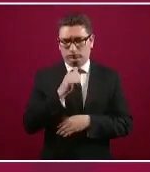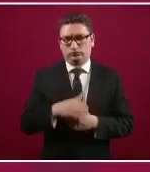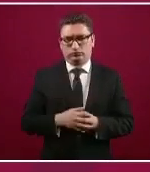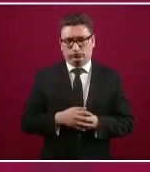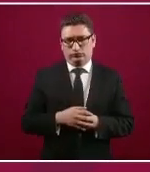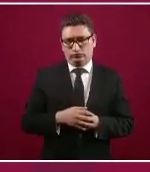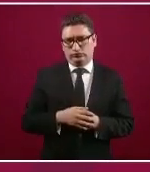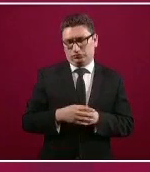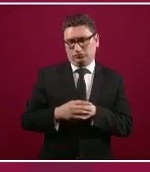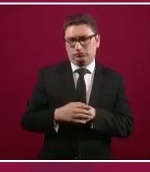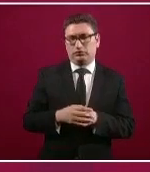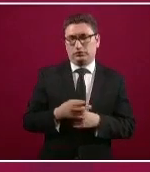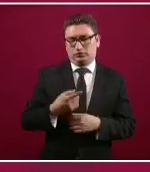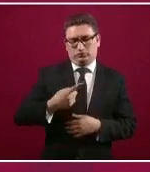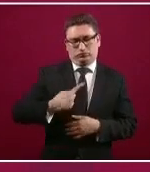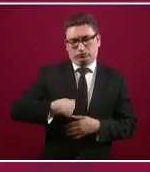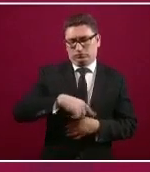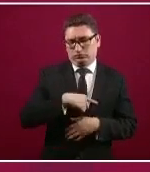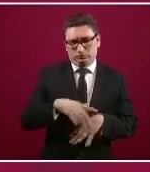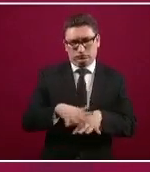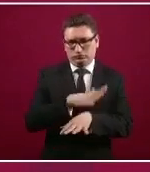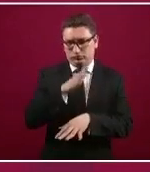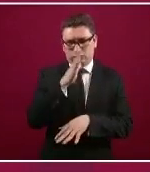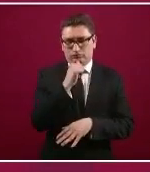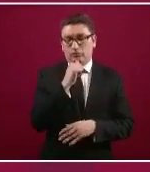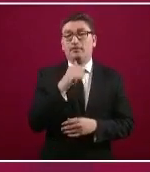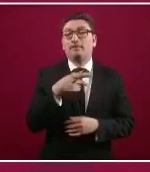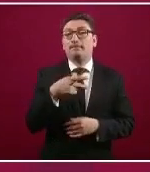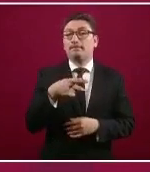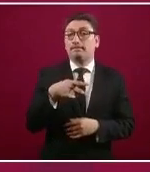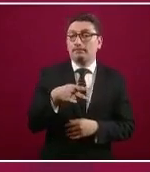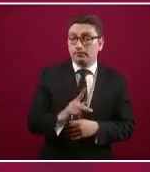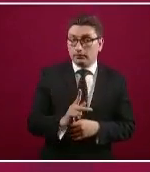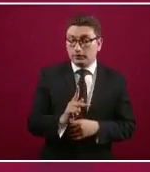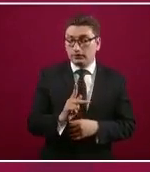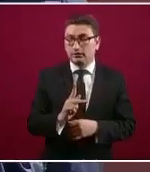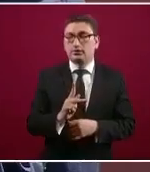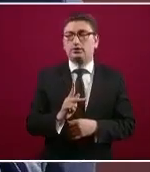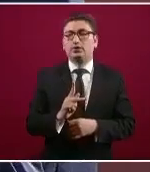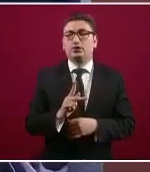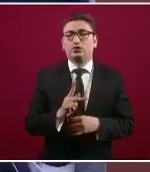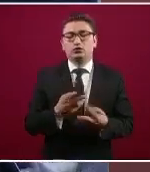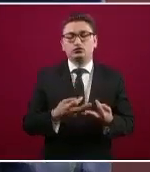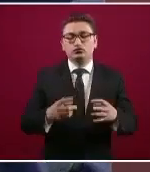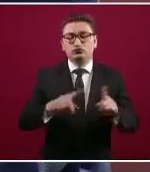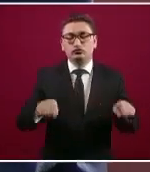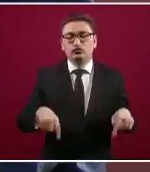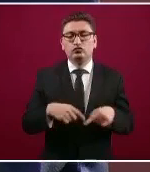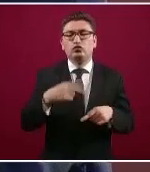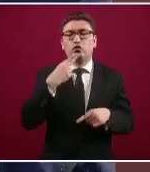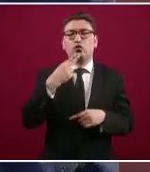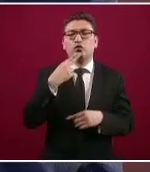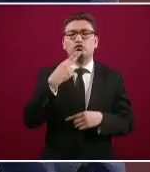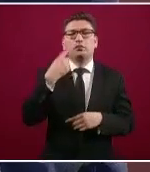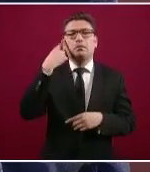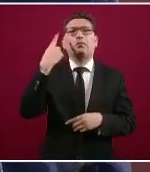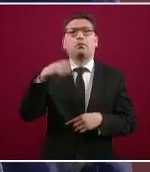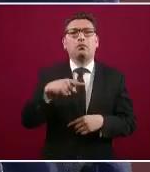Eso no lo podemos hacer. Pero hay que ver qué uso de suelo tiene